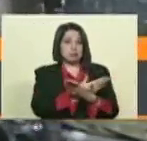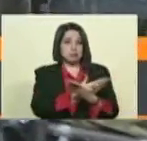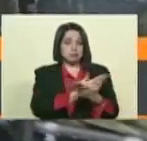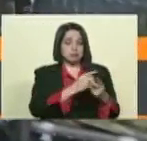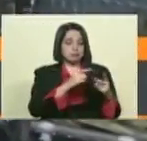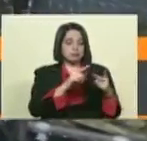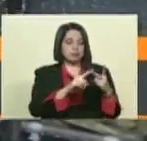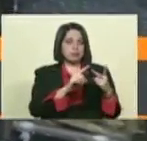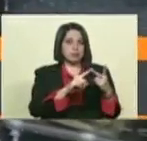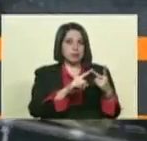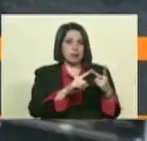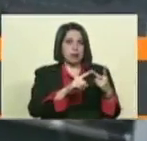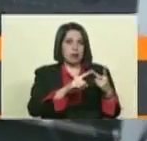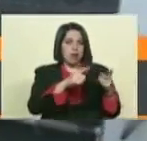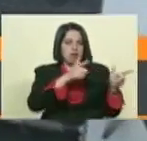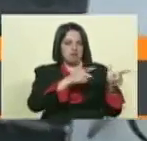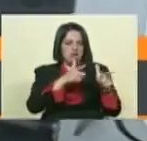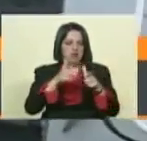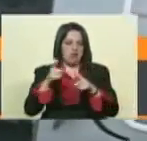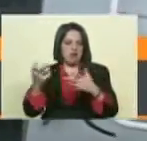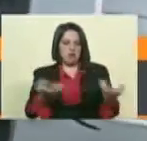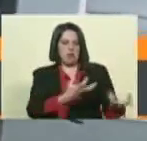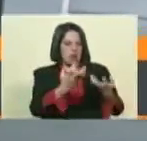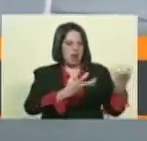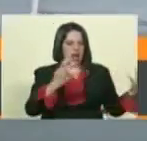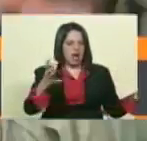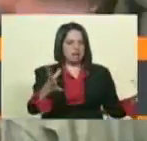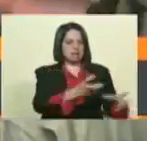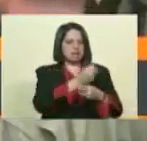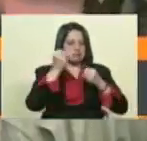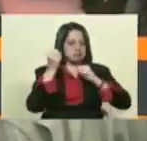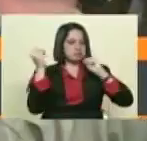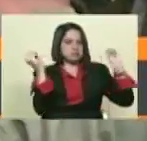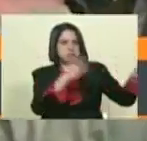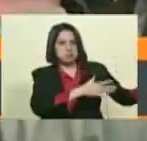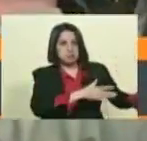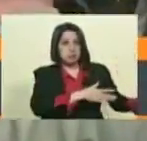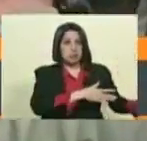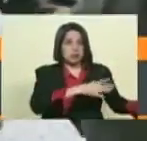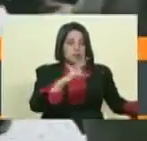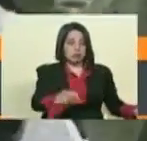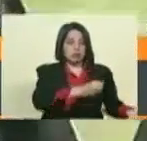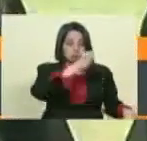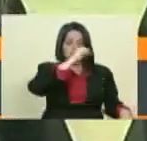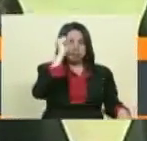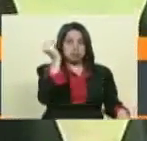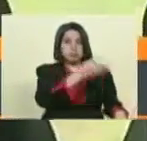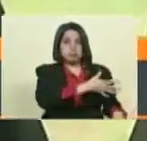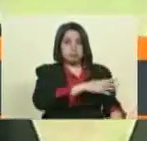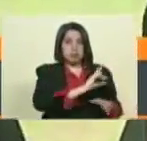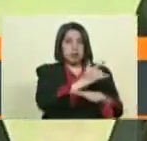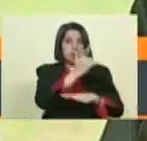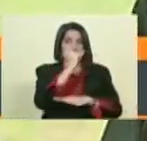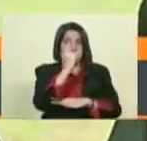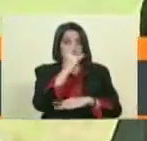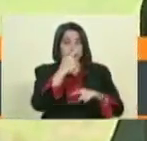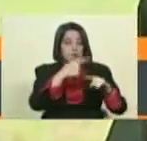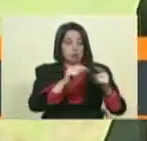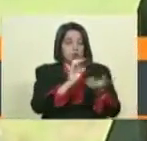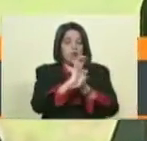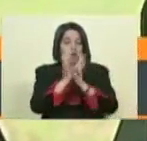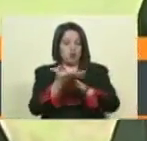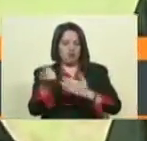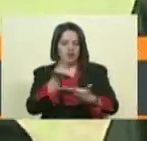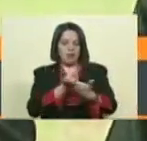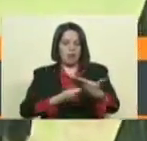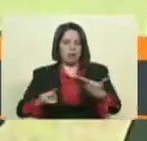un equipo de erradicadores, que son los que sacan esta planta tóxica, un equipo de cartografía,